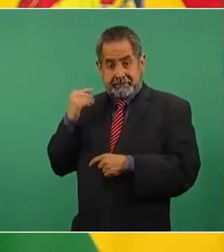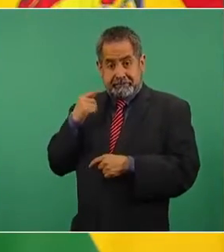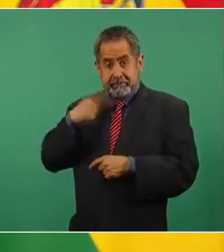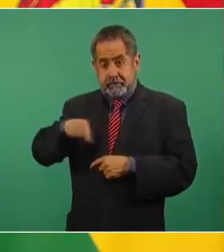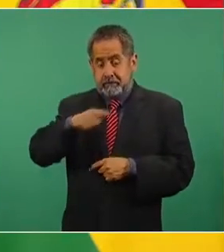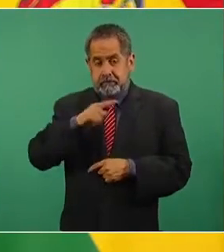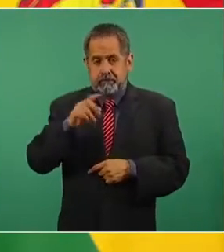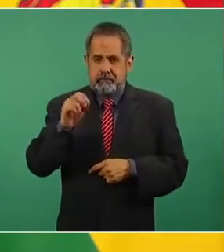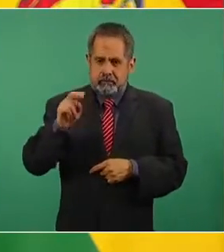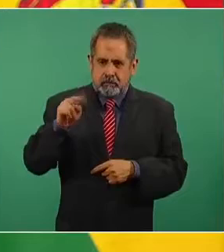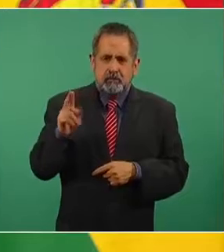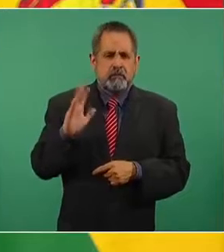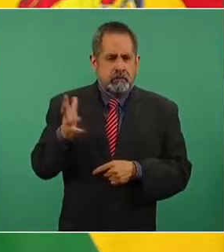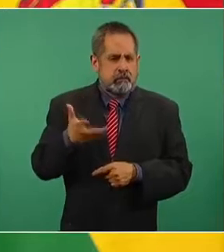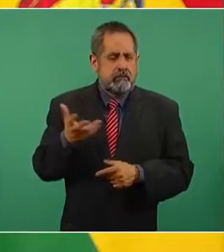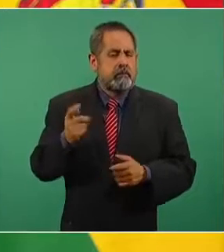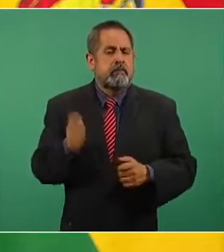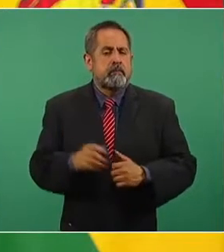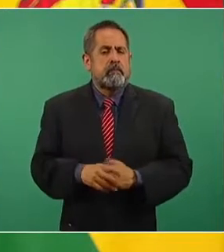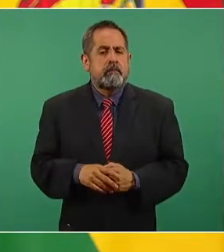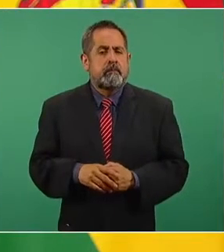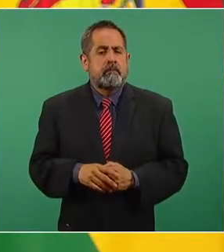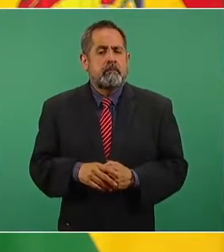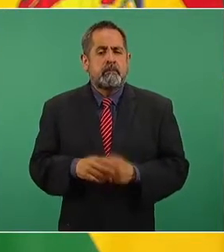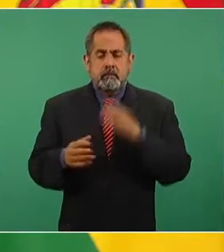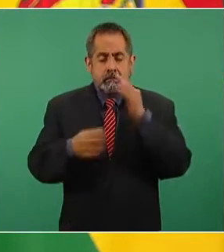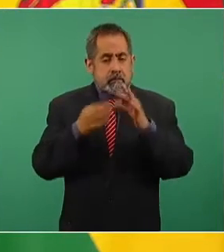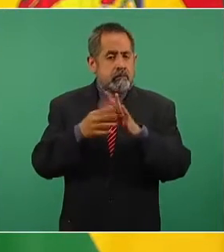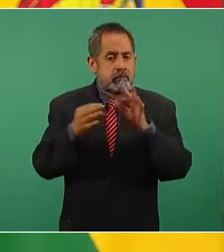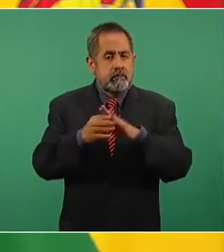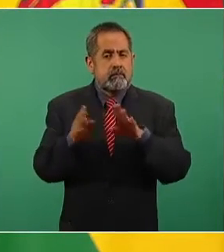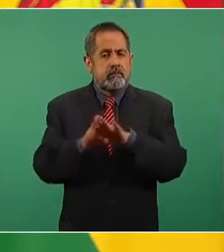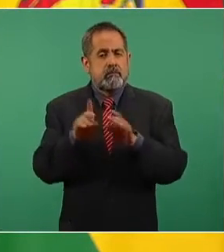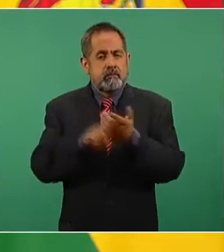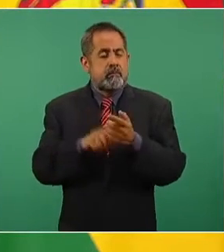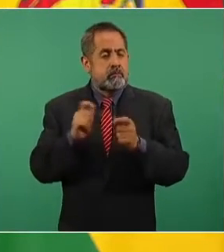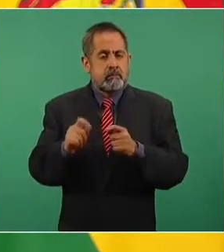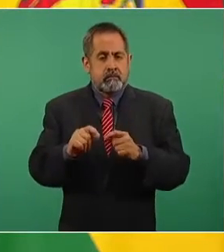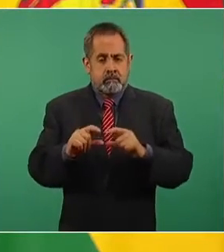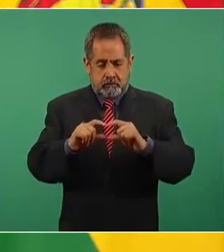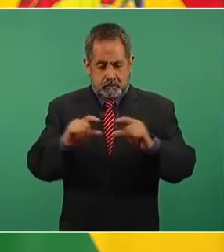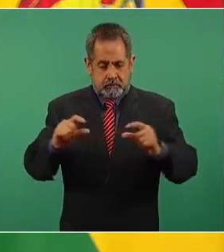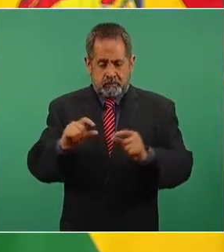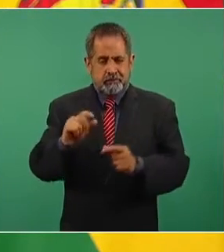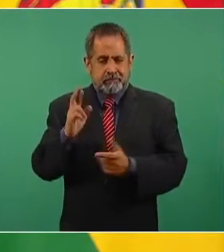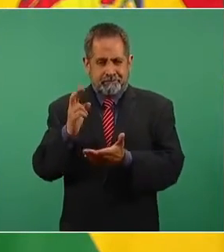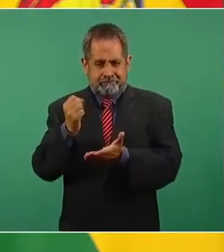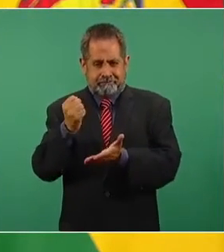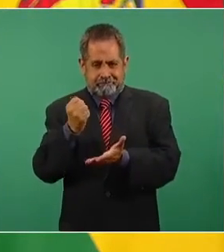Consejo de Seguridad de la ONU, se ha promovido que las patentes sean liberadas.